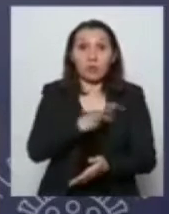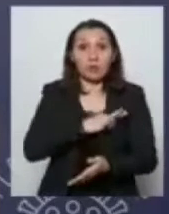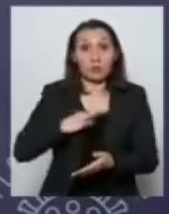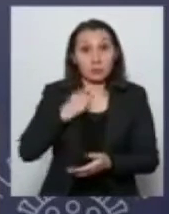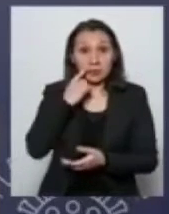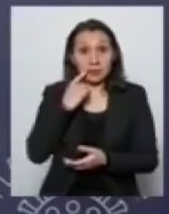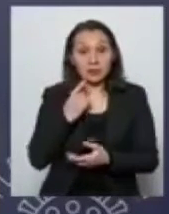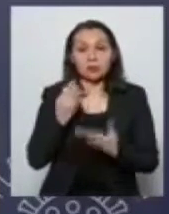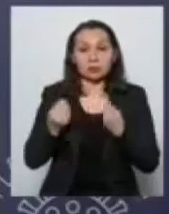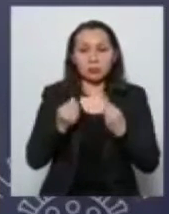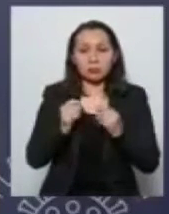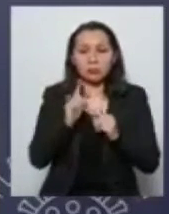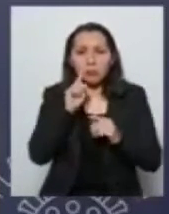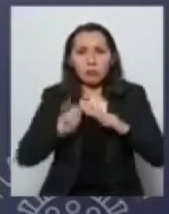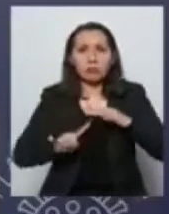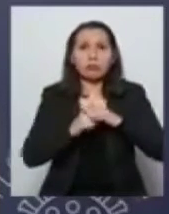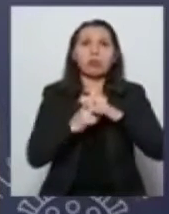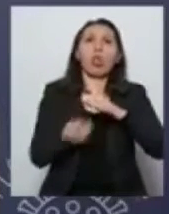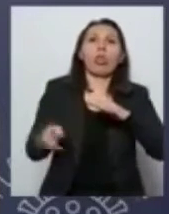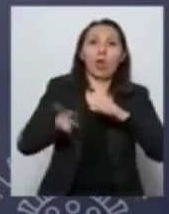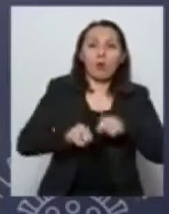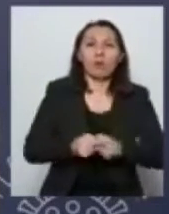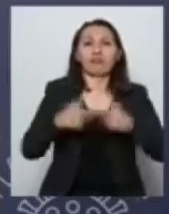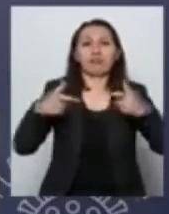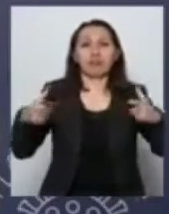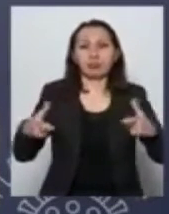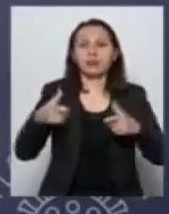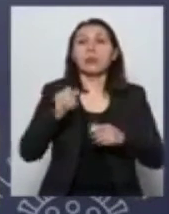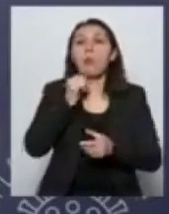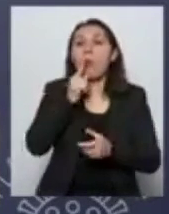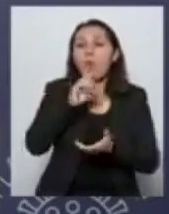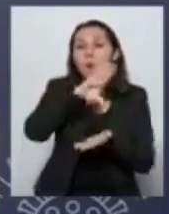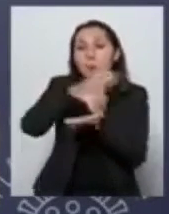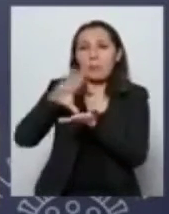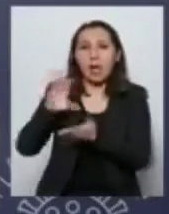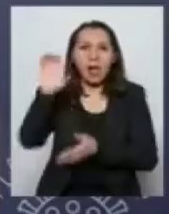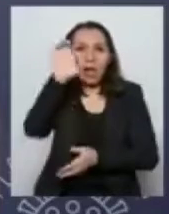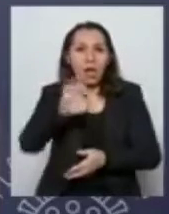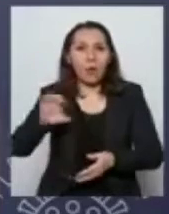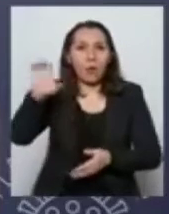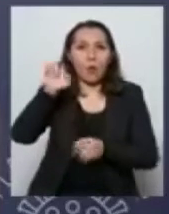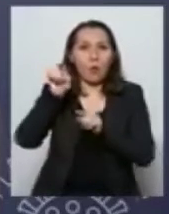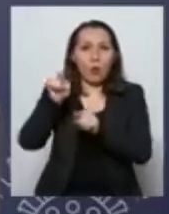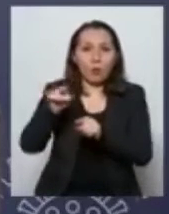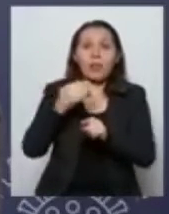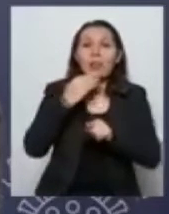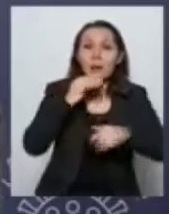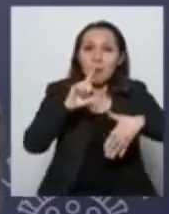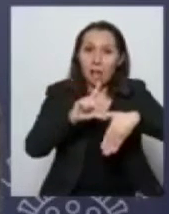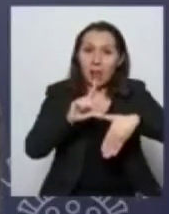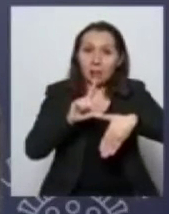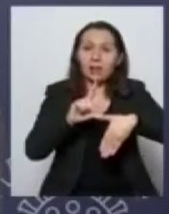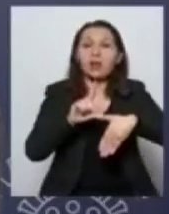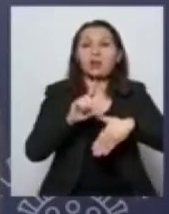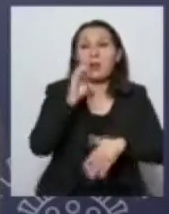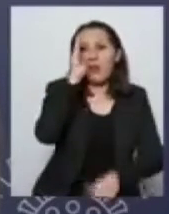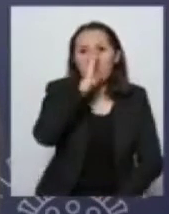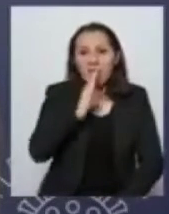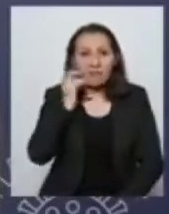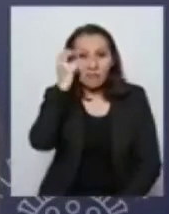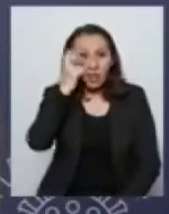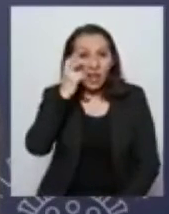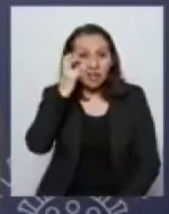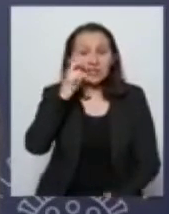ministro, que está apareciendo un rebrote. Siguen siendo los países europeos y en Latinoamérica,